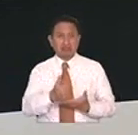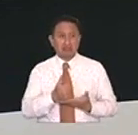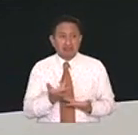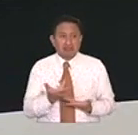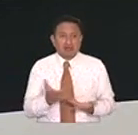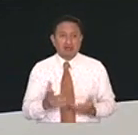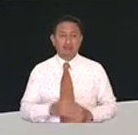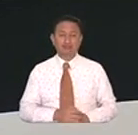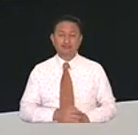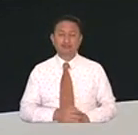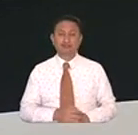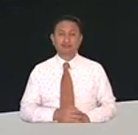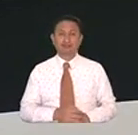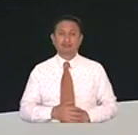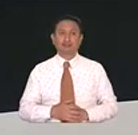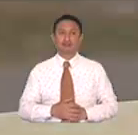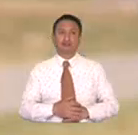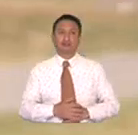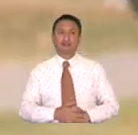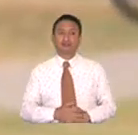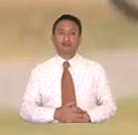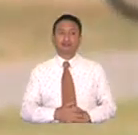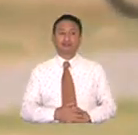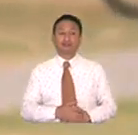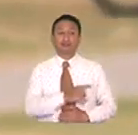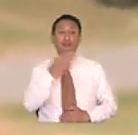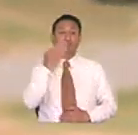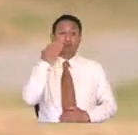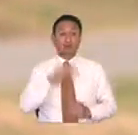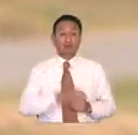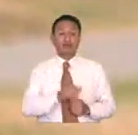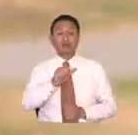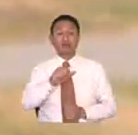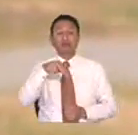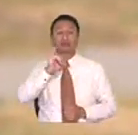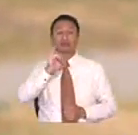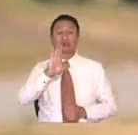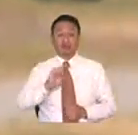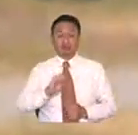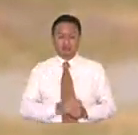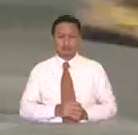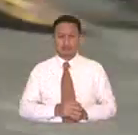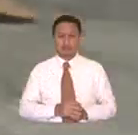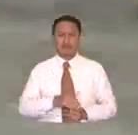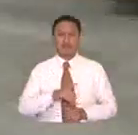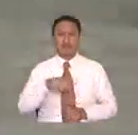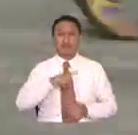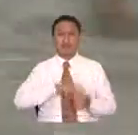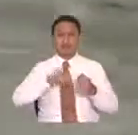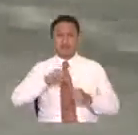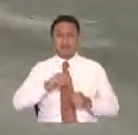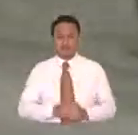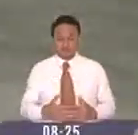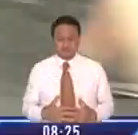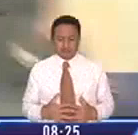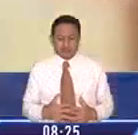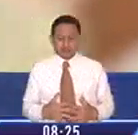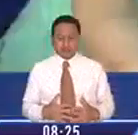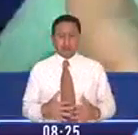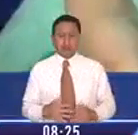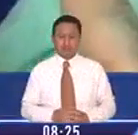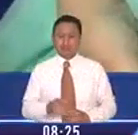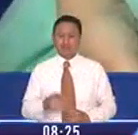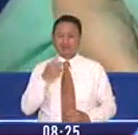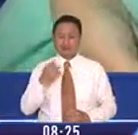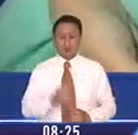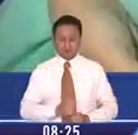parte de la justicia. La madre de Anita relató que meses atrás vio a su hija que la barriga le iba creciendo. En son de chiste le